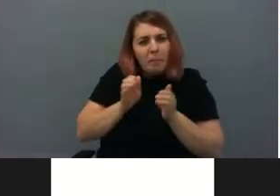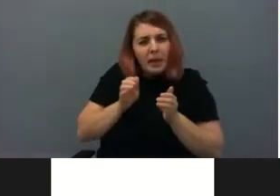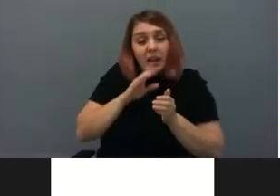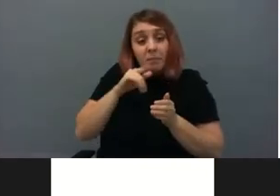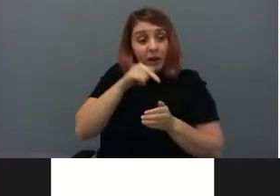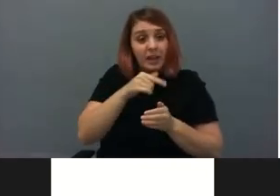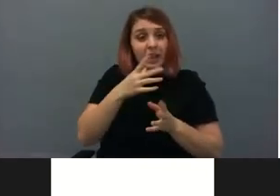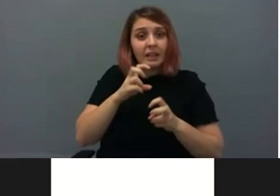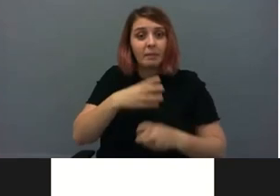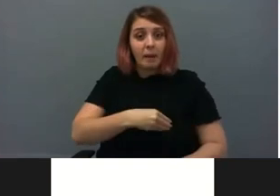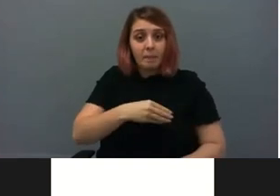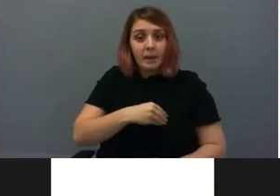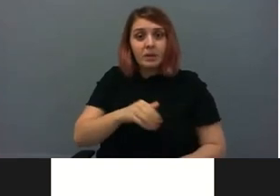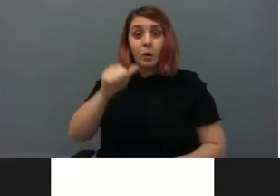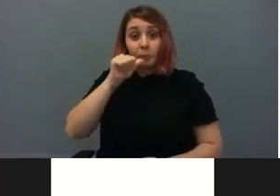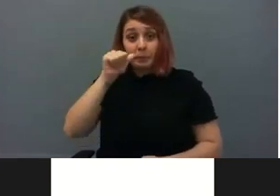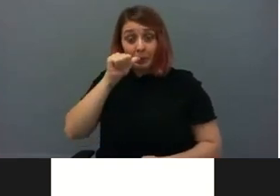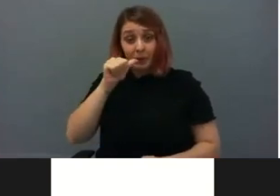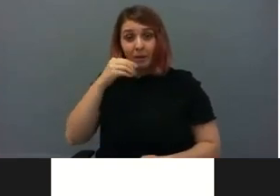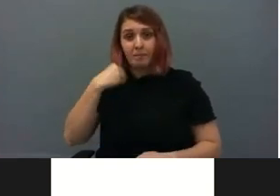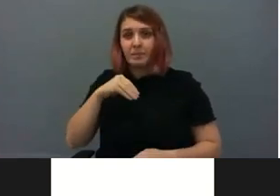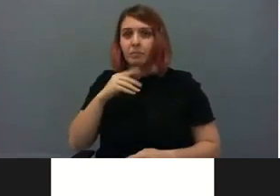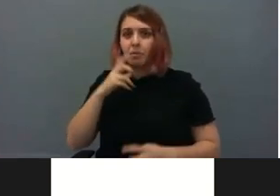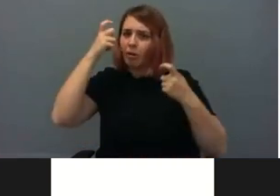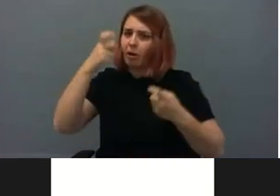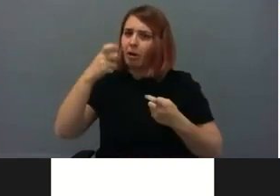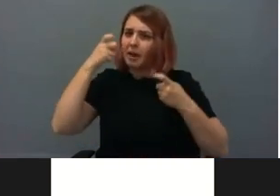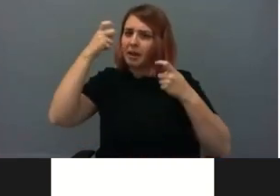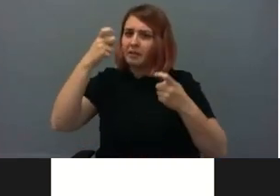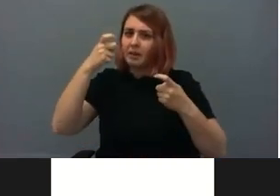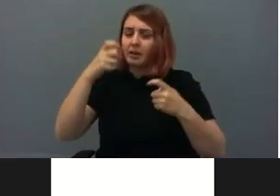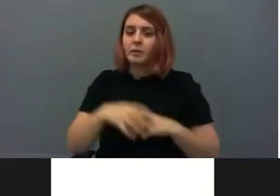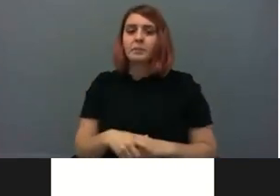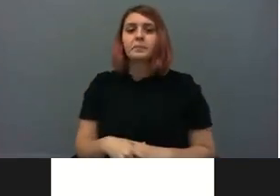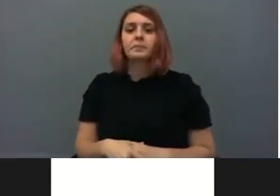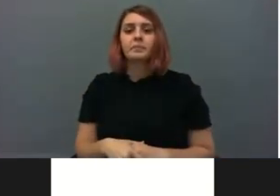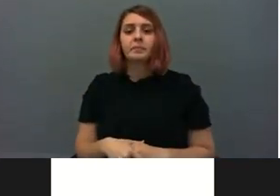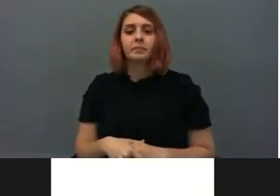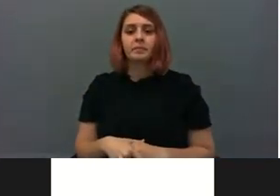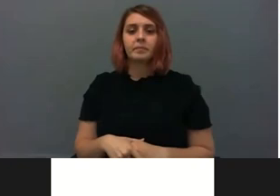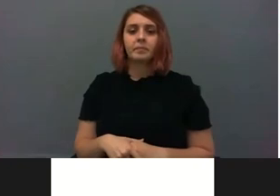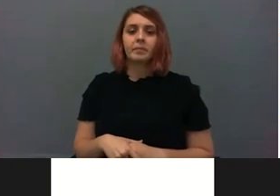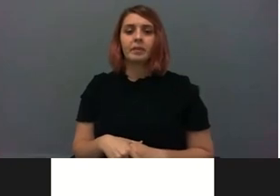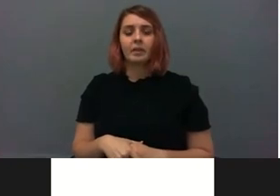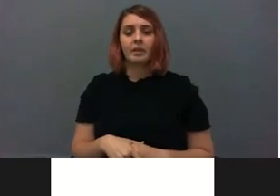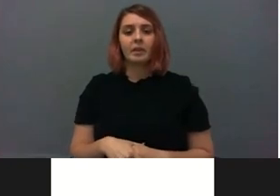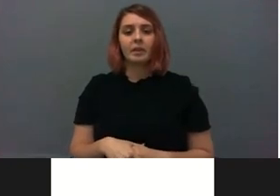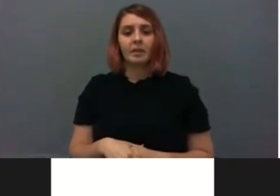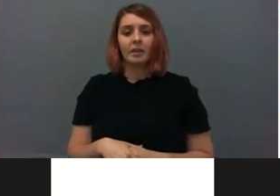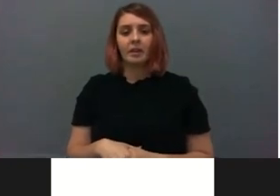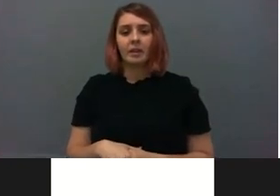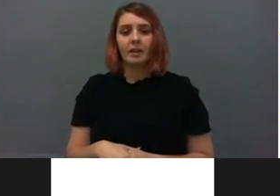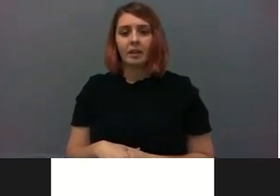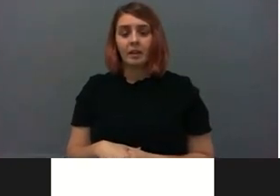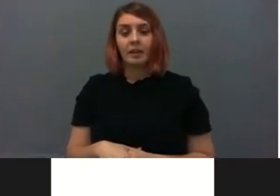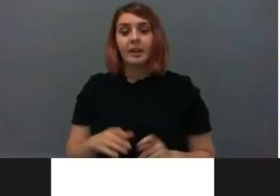tanto el tomar el pecho como biberones, le suponía un gran esfuerzo y se ponía cianótica. Y esa fue la denotación para entregar a